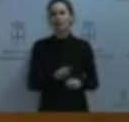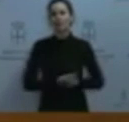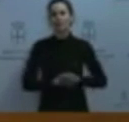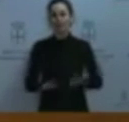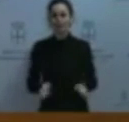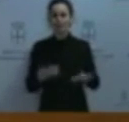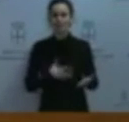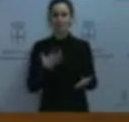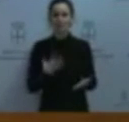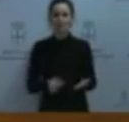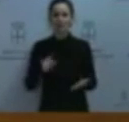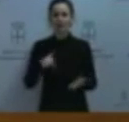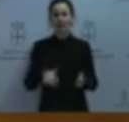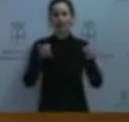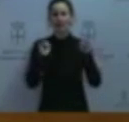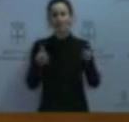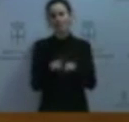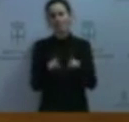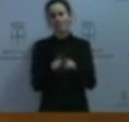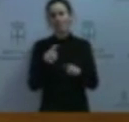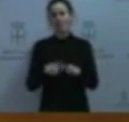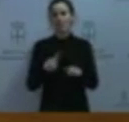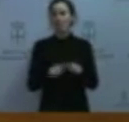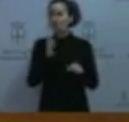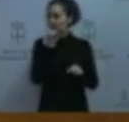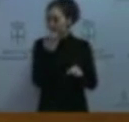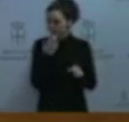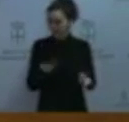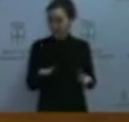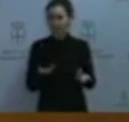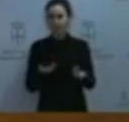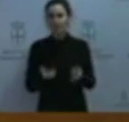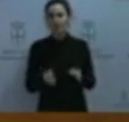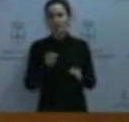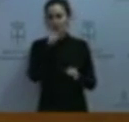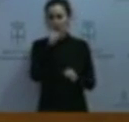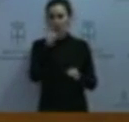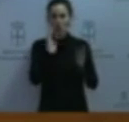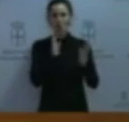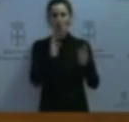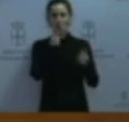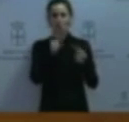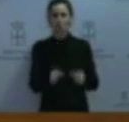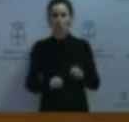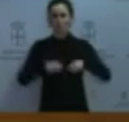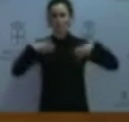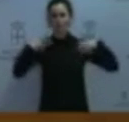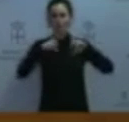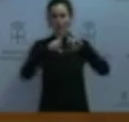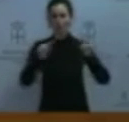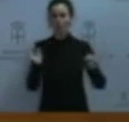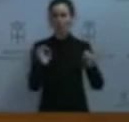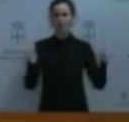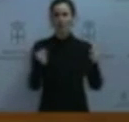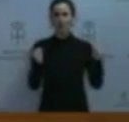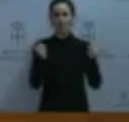Podríamos así tener también una serie de productos como podrían ser Otoño Mágico en Asturias, en la época otoñal, o un invierno